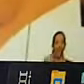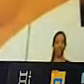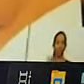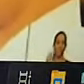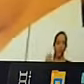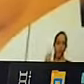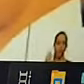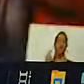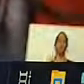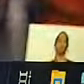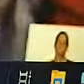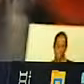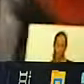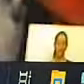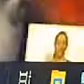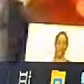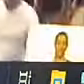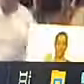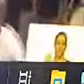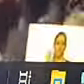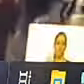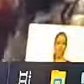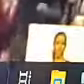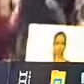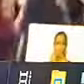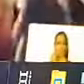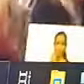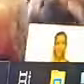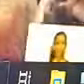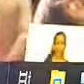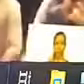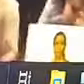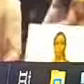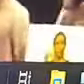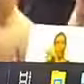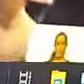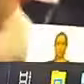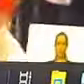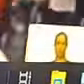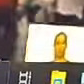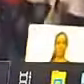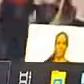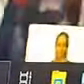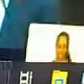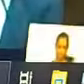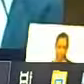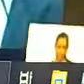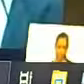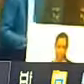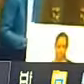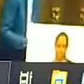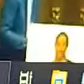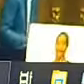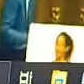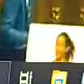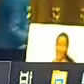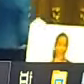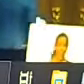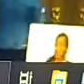ir a elecciones parlamentarias. Yo no veo el ambiente para una elección presidencial. Aquí la gente no le está